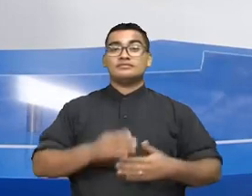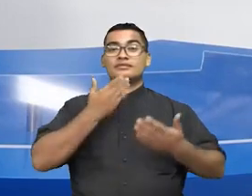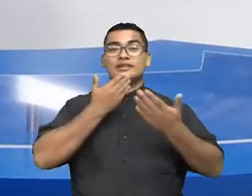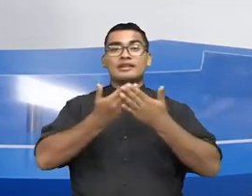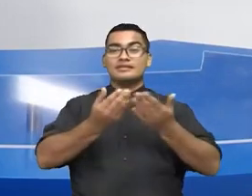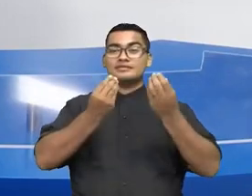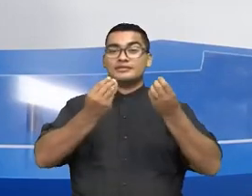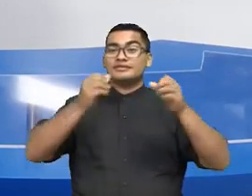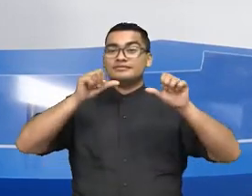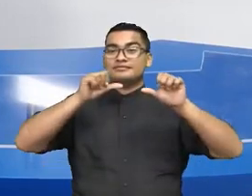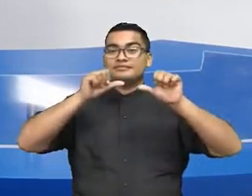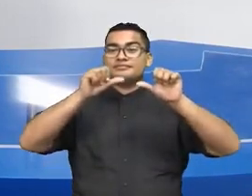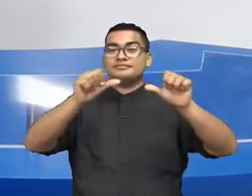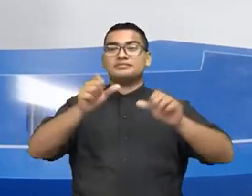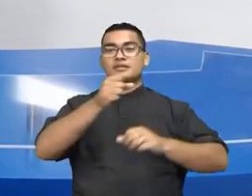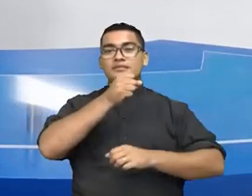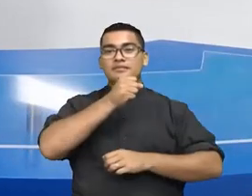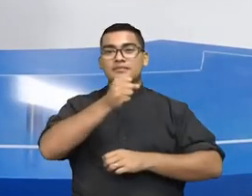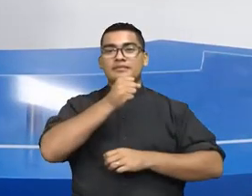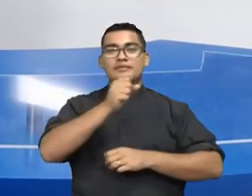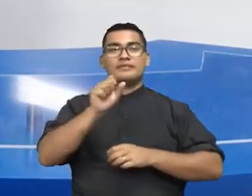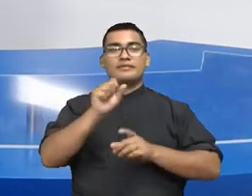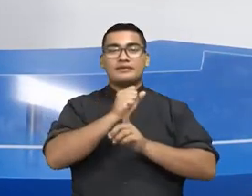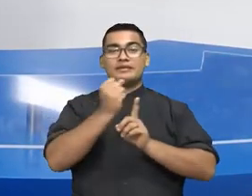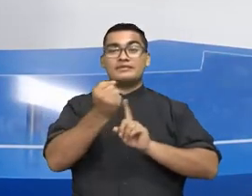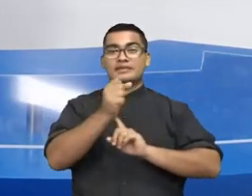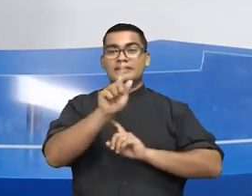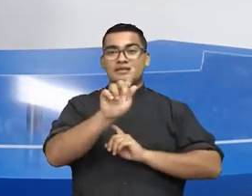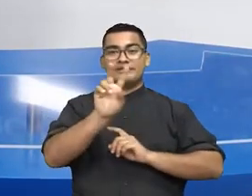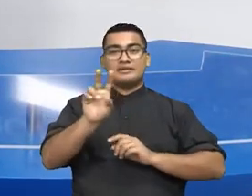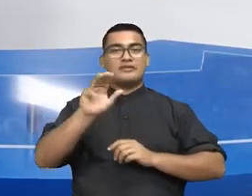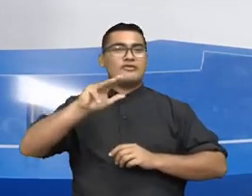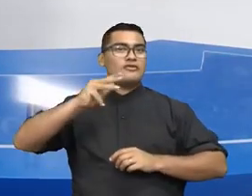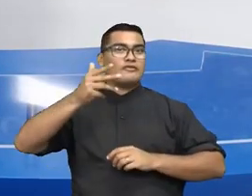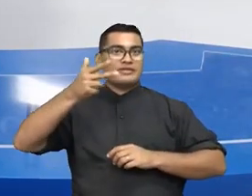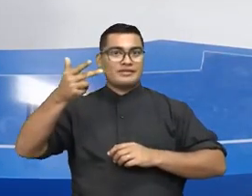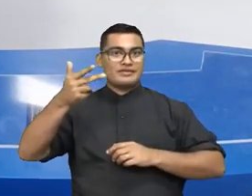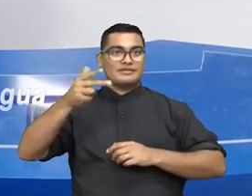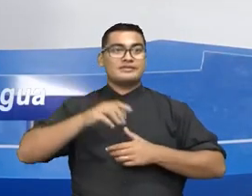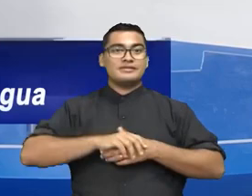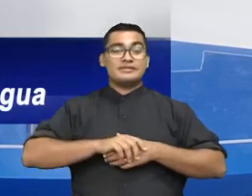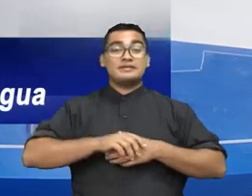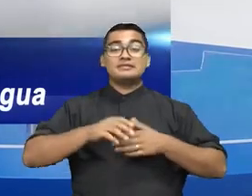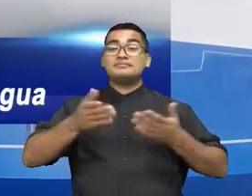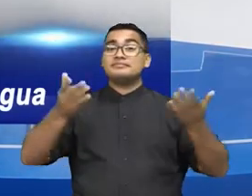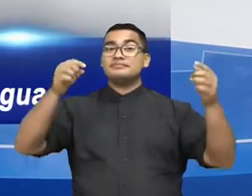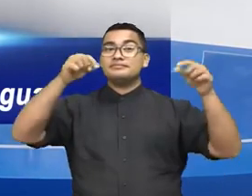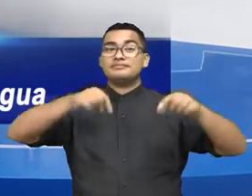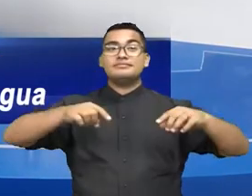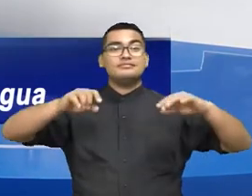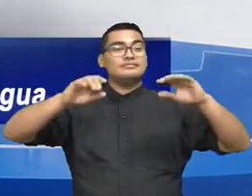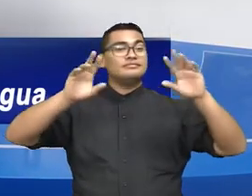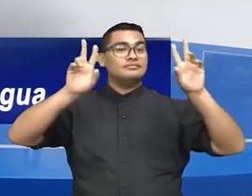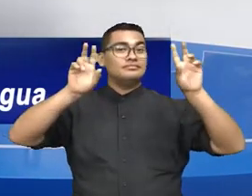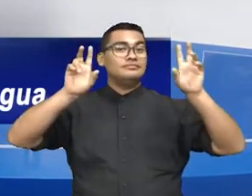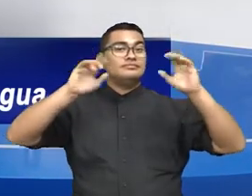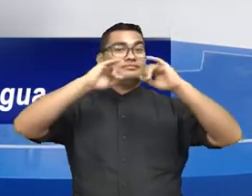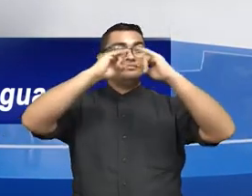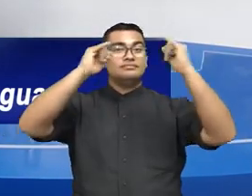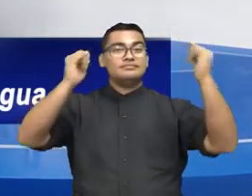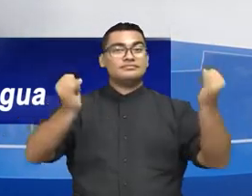Gracias por continuar con nosotros aquí en Canal 98, el canal de la Asamblea Nacional. Es momento de presentarles nuestras